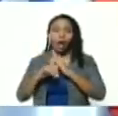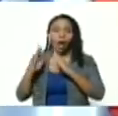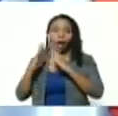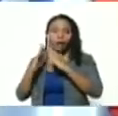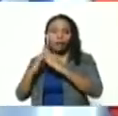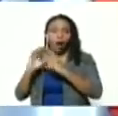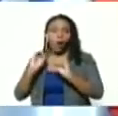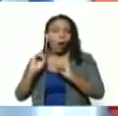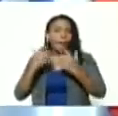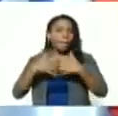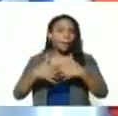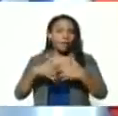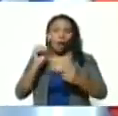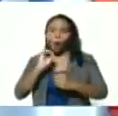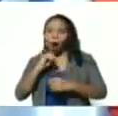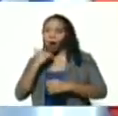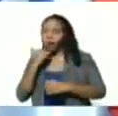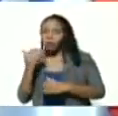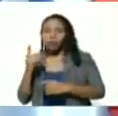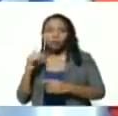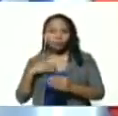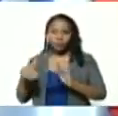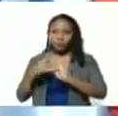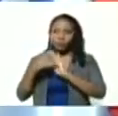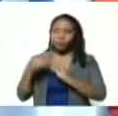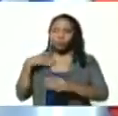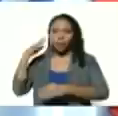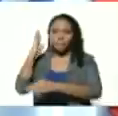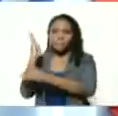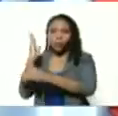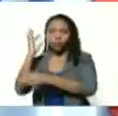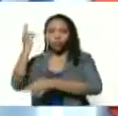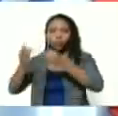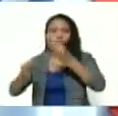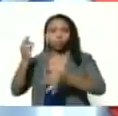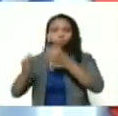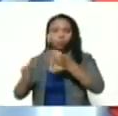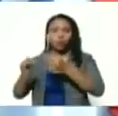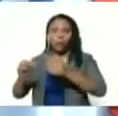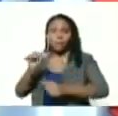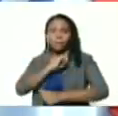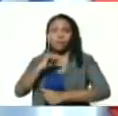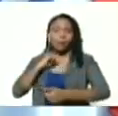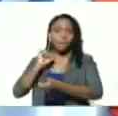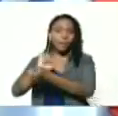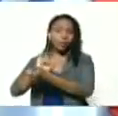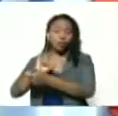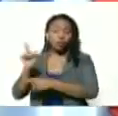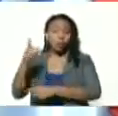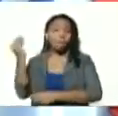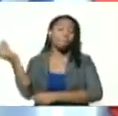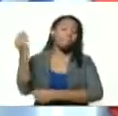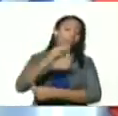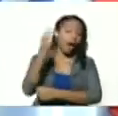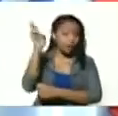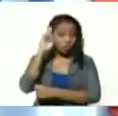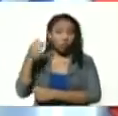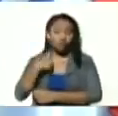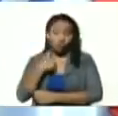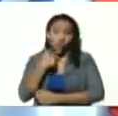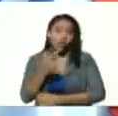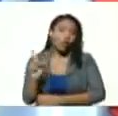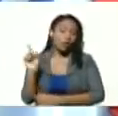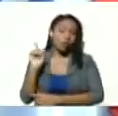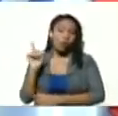empresa, y estamos en contra y lo hemos judicializado y está privado de libertad, con más razón, digo yo, si